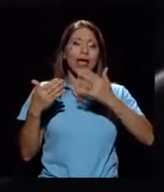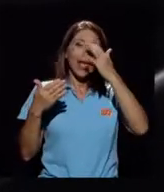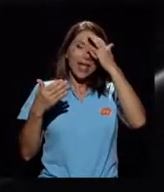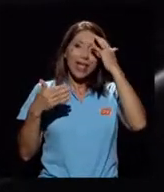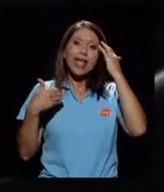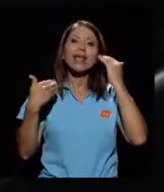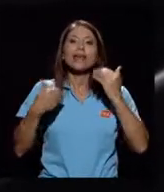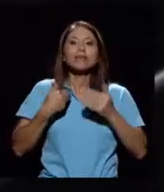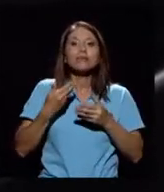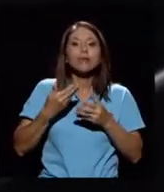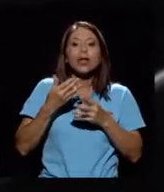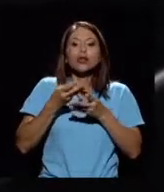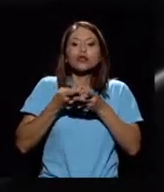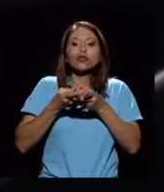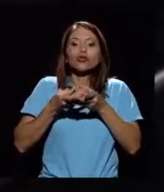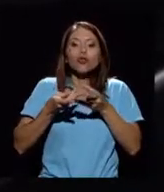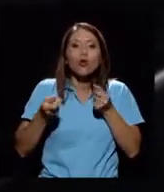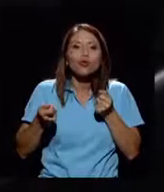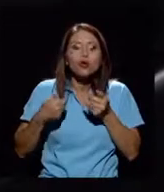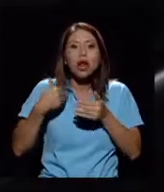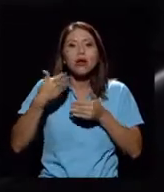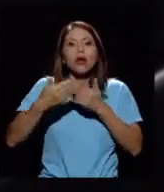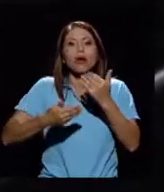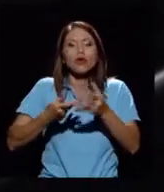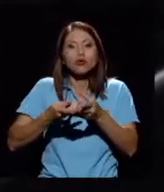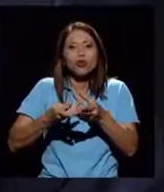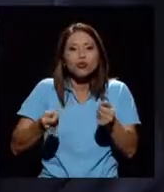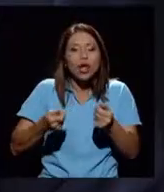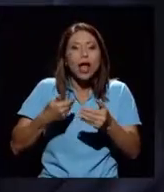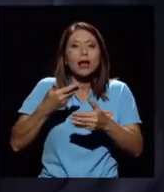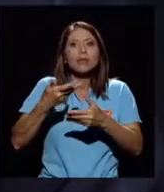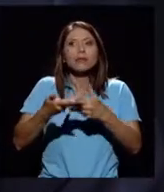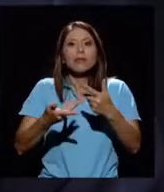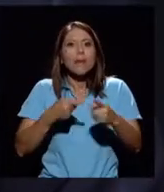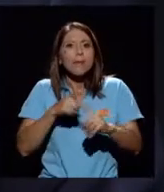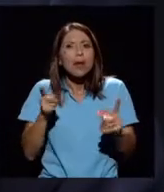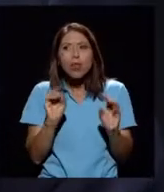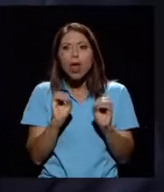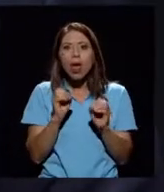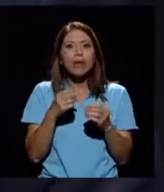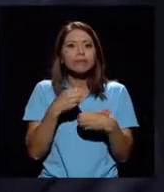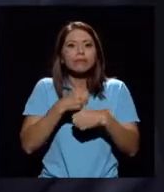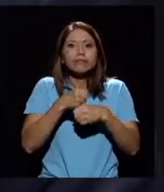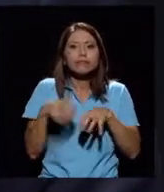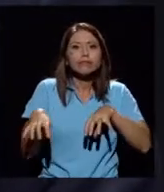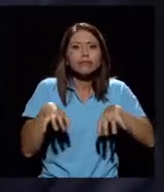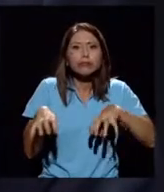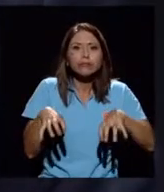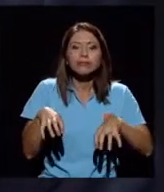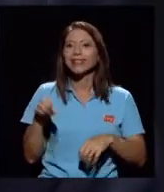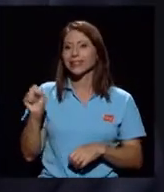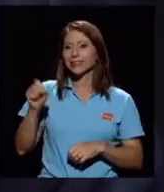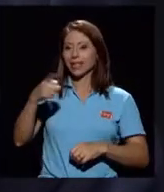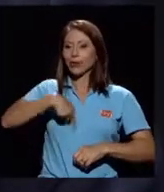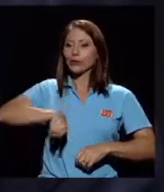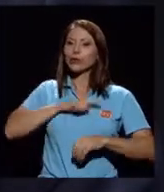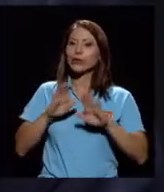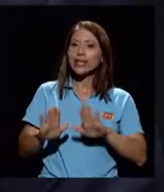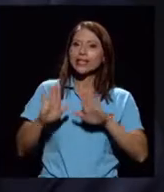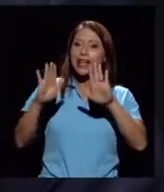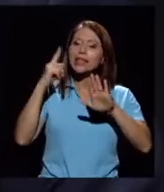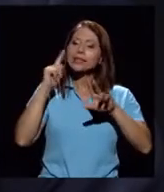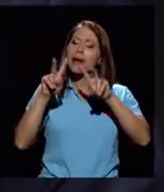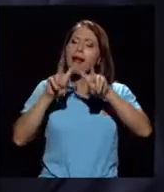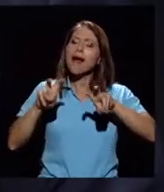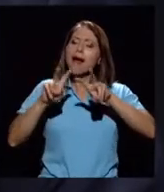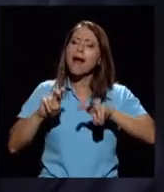pero no en azul así o logos es correcto si yo creo que nosotros somos excelentes en diagnosticar pero